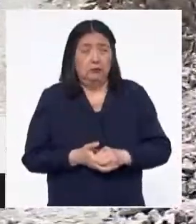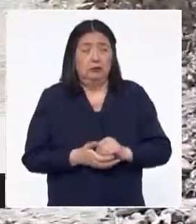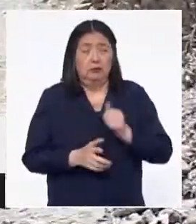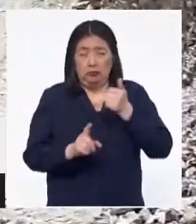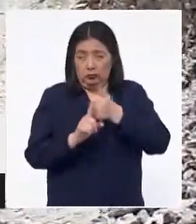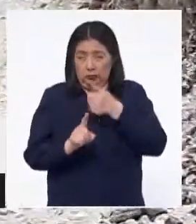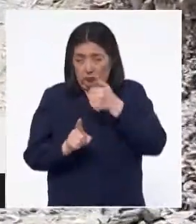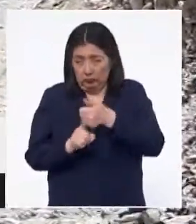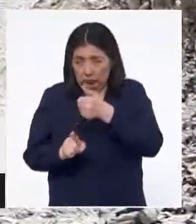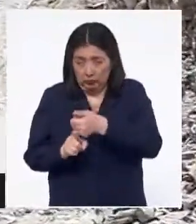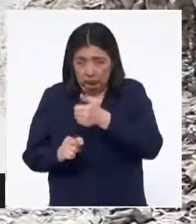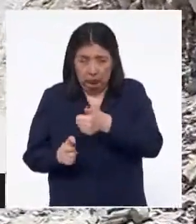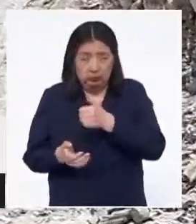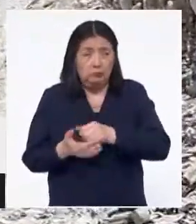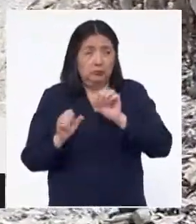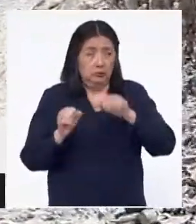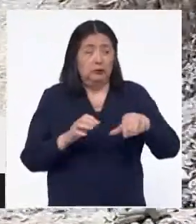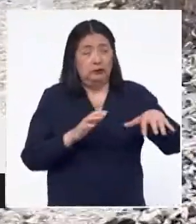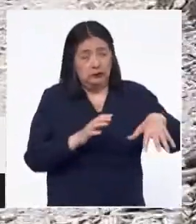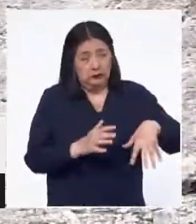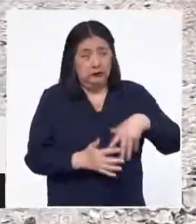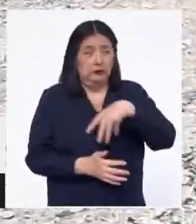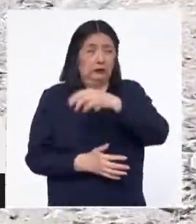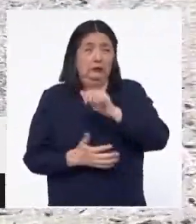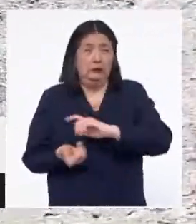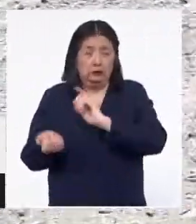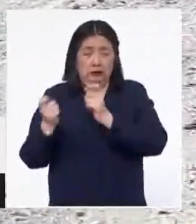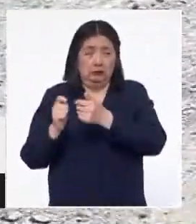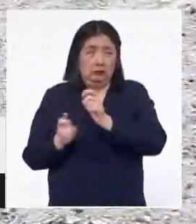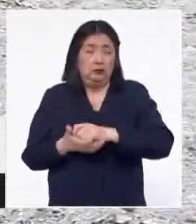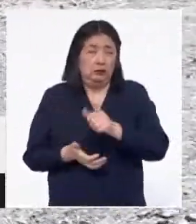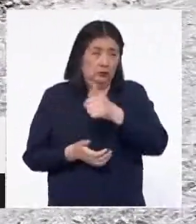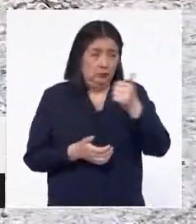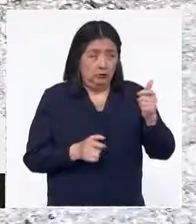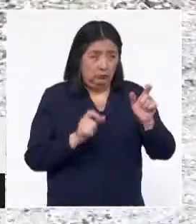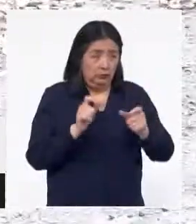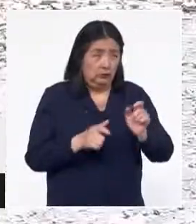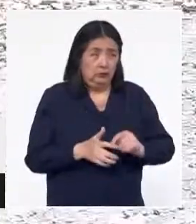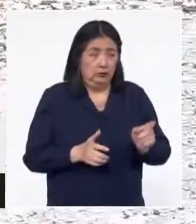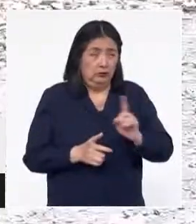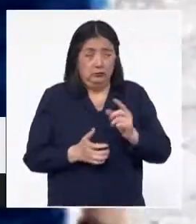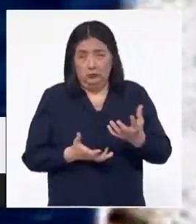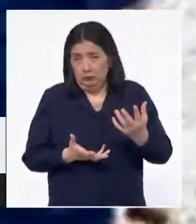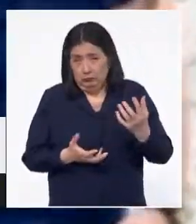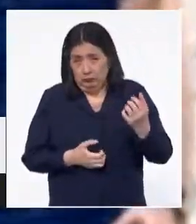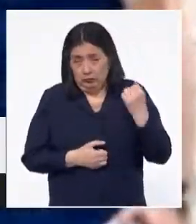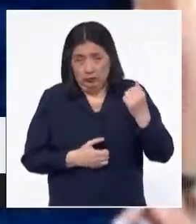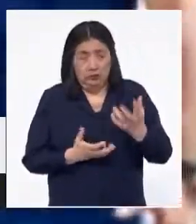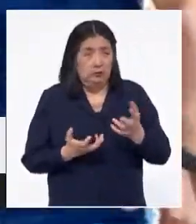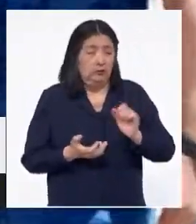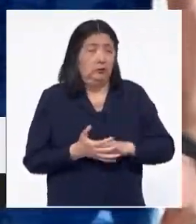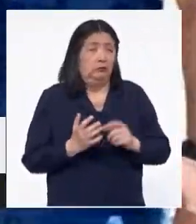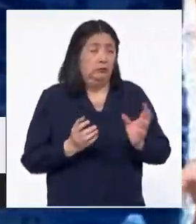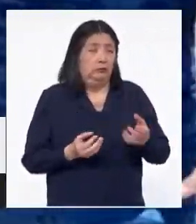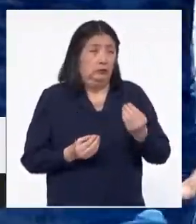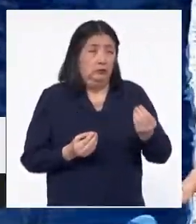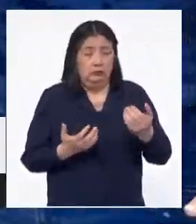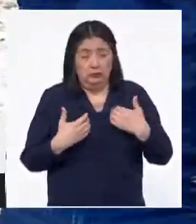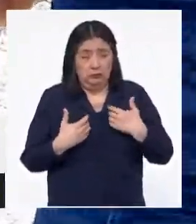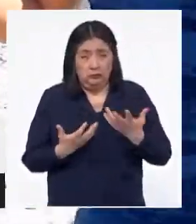sus propios medios están saliendo a reubicarse. Y hay gente que no es que no quiera salir, pero sino no que cómo. No